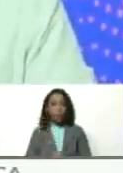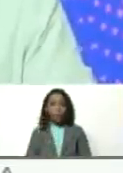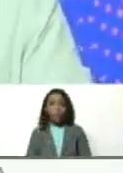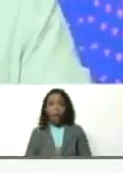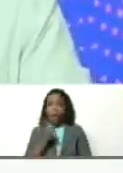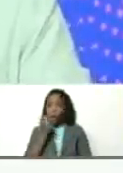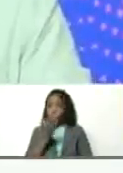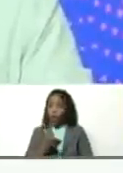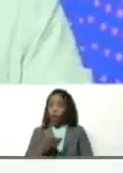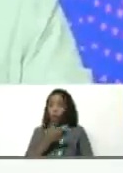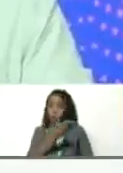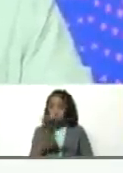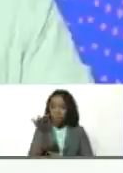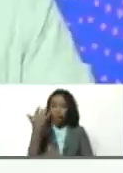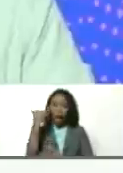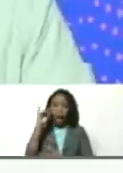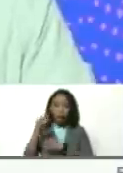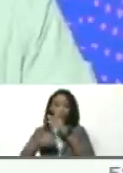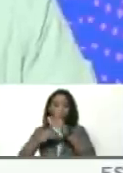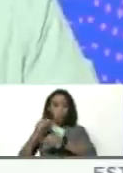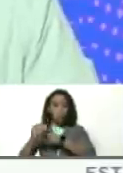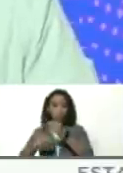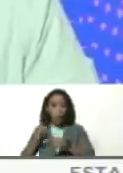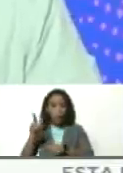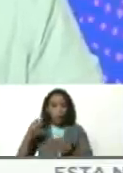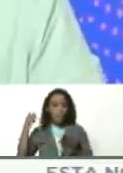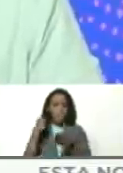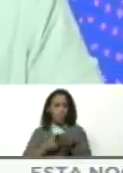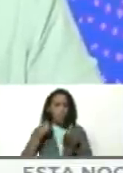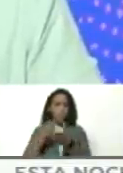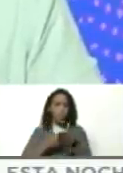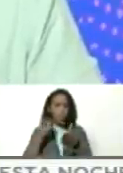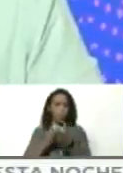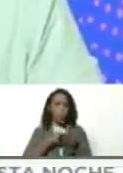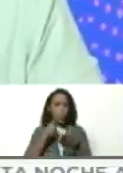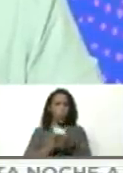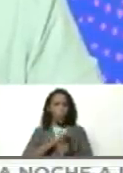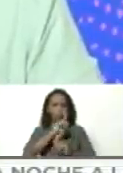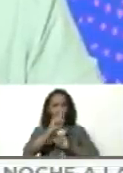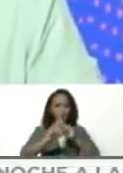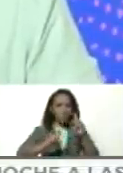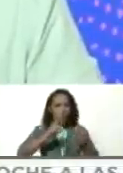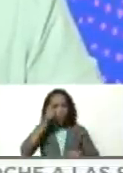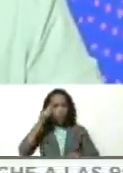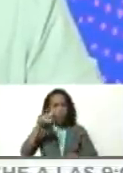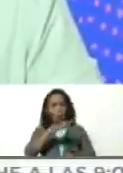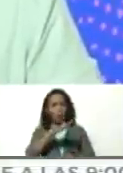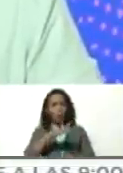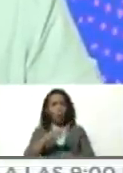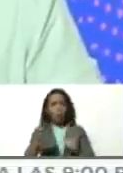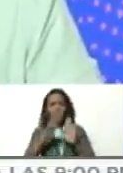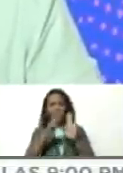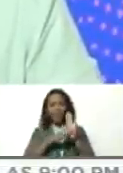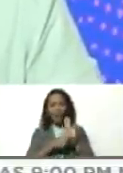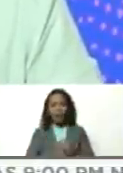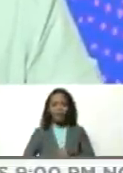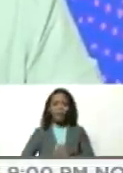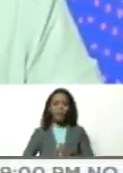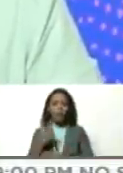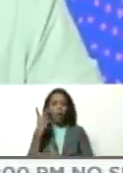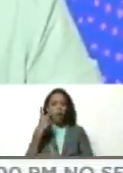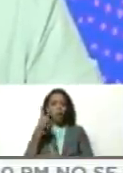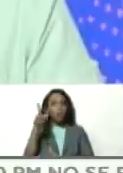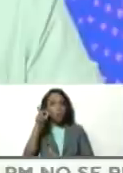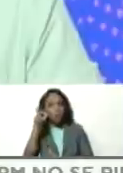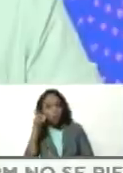bueno, ustedes han estado en esa batalla permanente de consultar al pueblo. Una regla fundamental, oír al